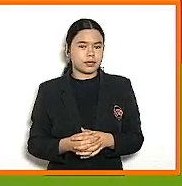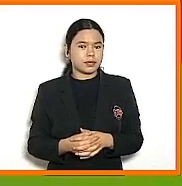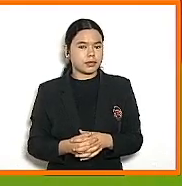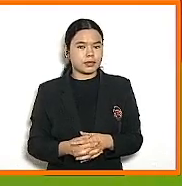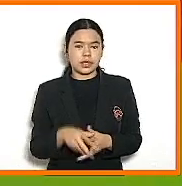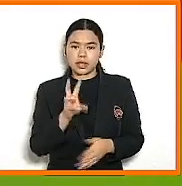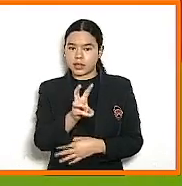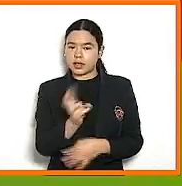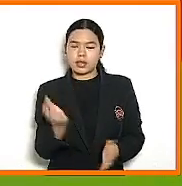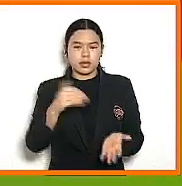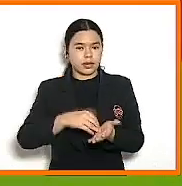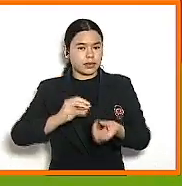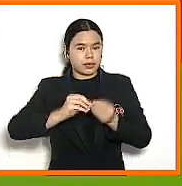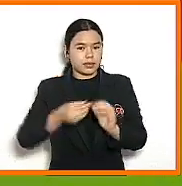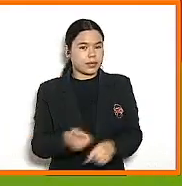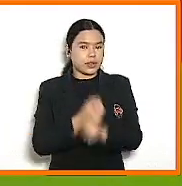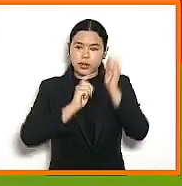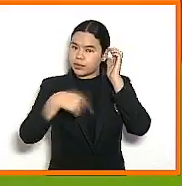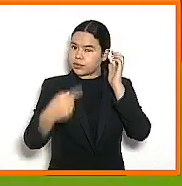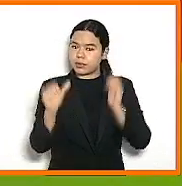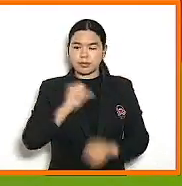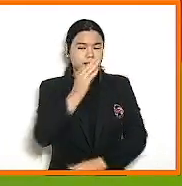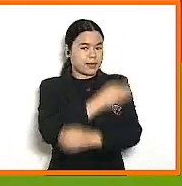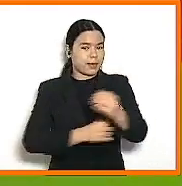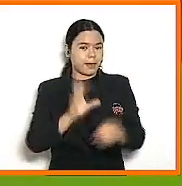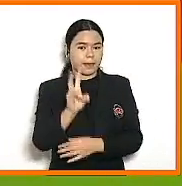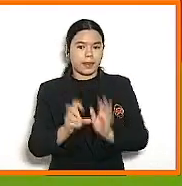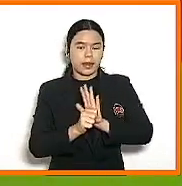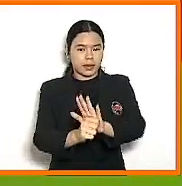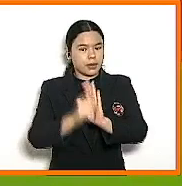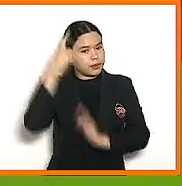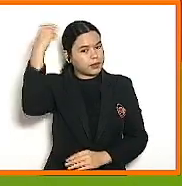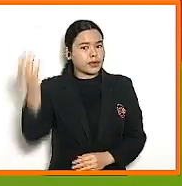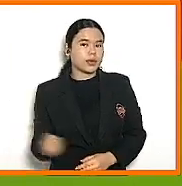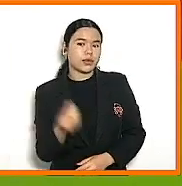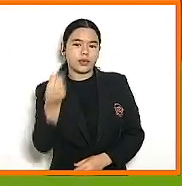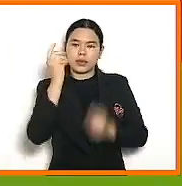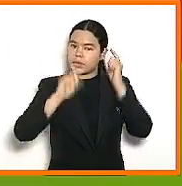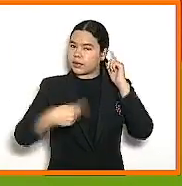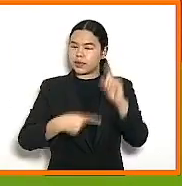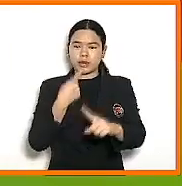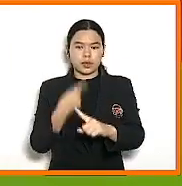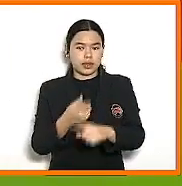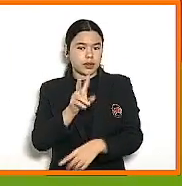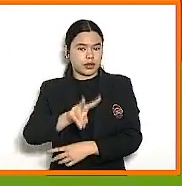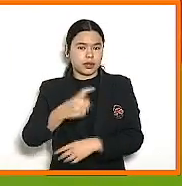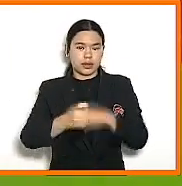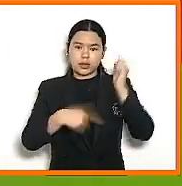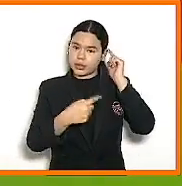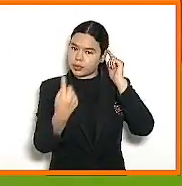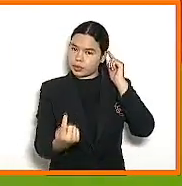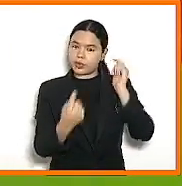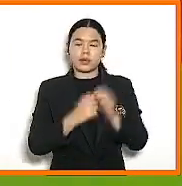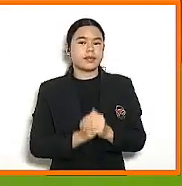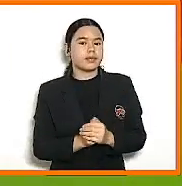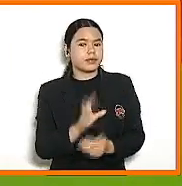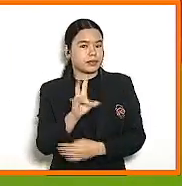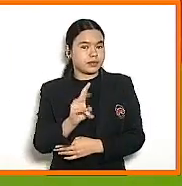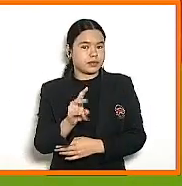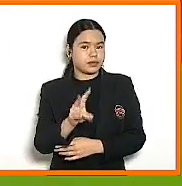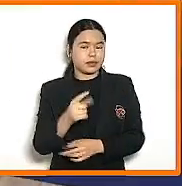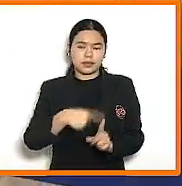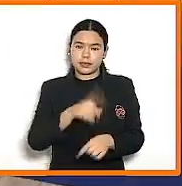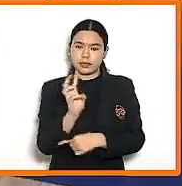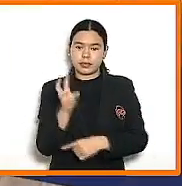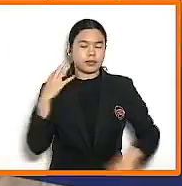El 6, número favorecido en diaria para esta tarde, 17, con su símbolo de sueños joven. Para Multi-X, 2X, para más 1, 17,